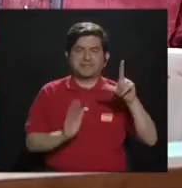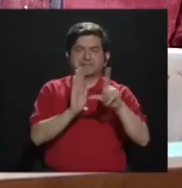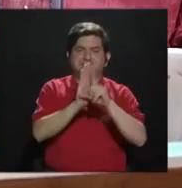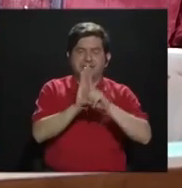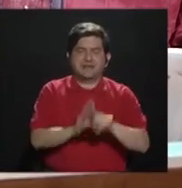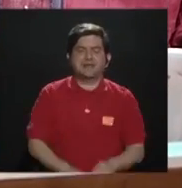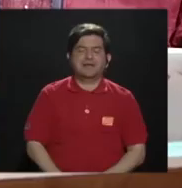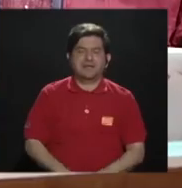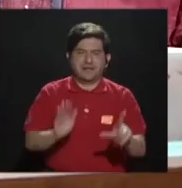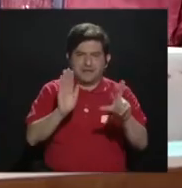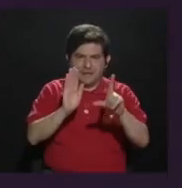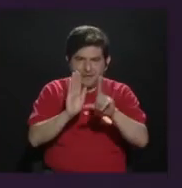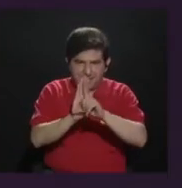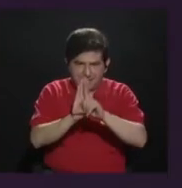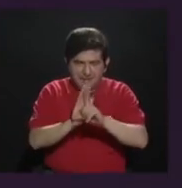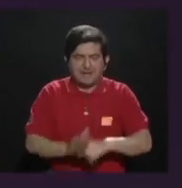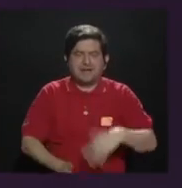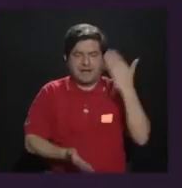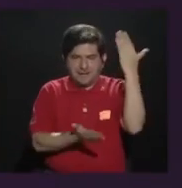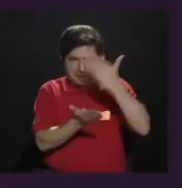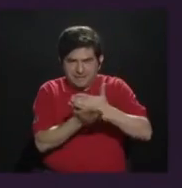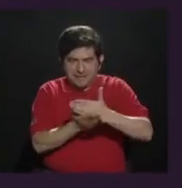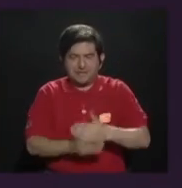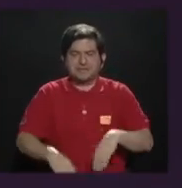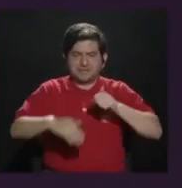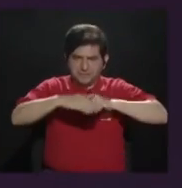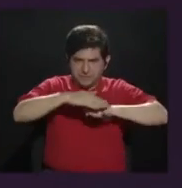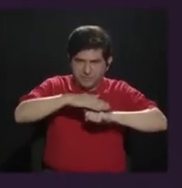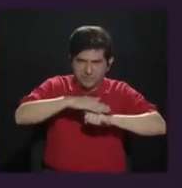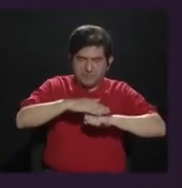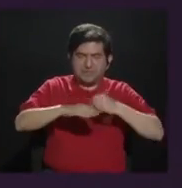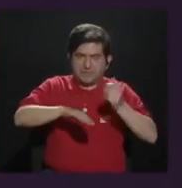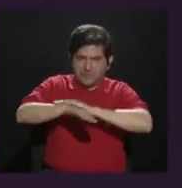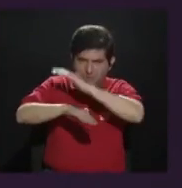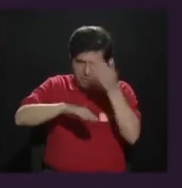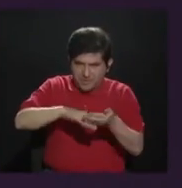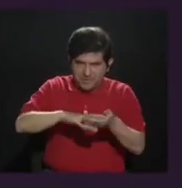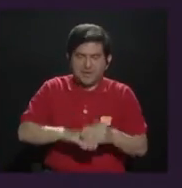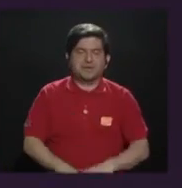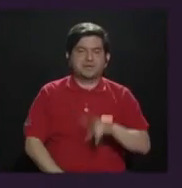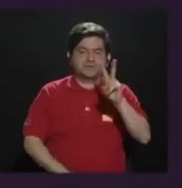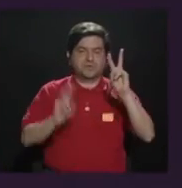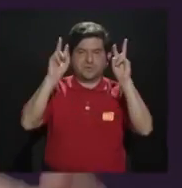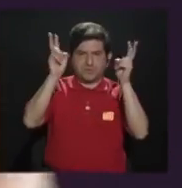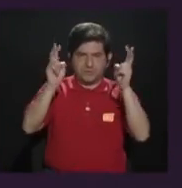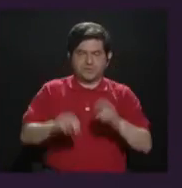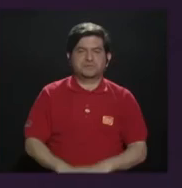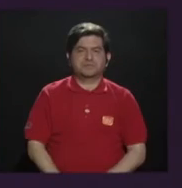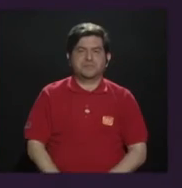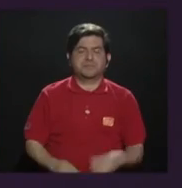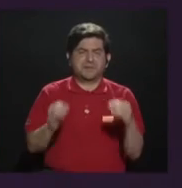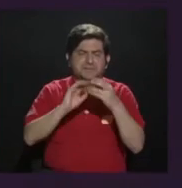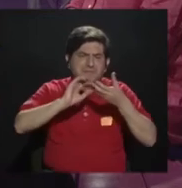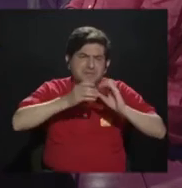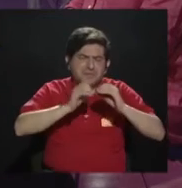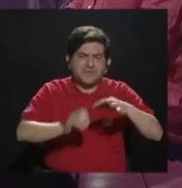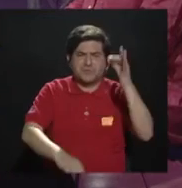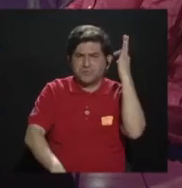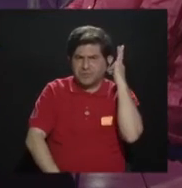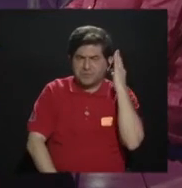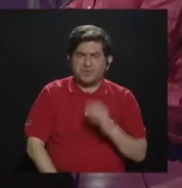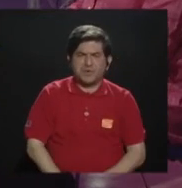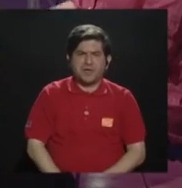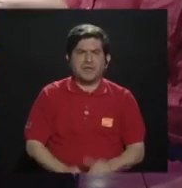que legalice la interrupción voluntaria del embarazo. Esos son los dos temas de la agenda que están presentes en el movimiento de mujeres. ¿Y mayor presencia de mujeres